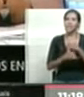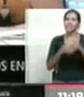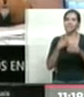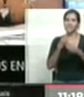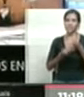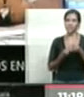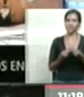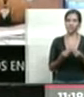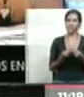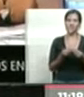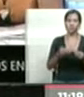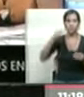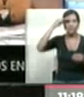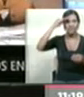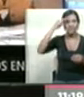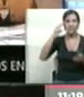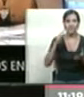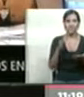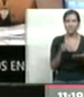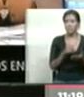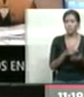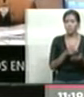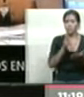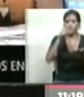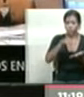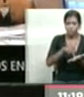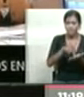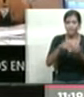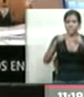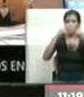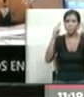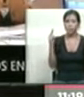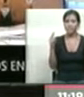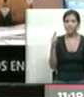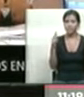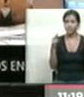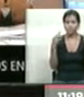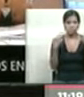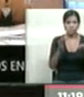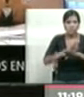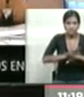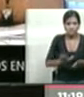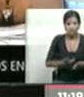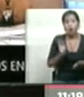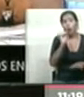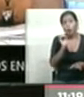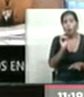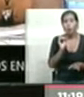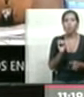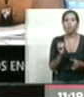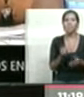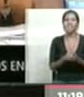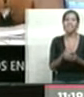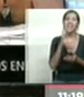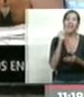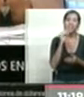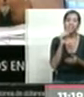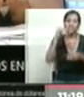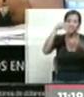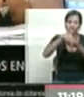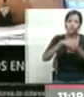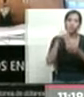estos militares cruzaran simplemente ese puente, o era que se pronunciaran adentro en Venezuela,